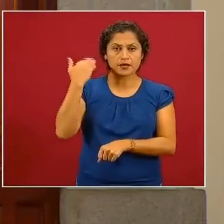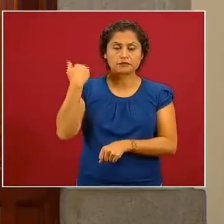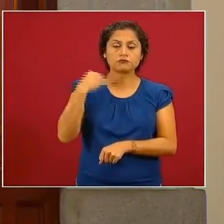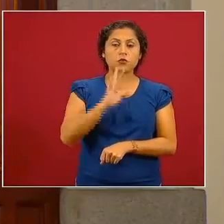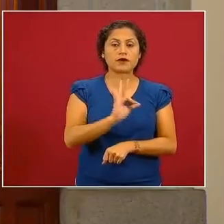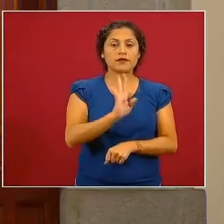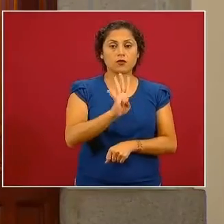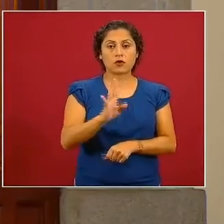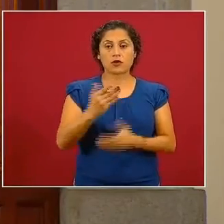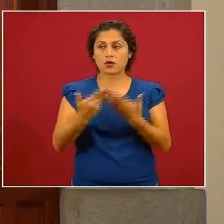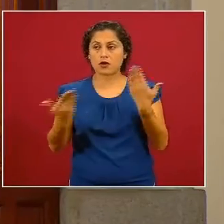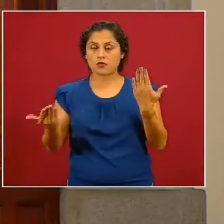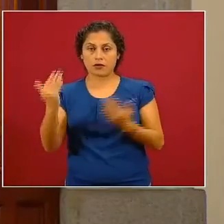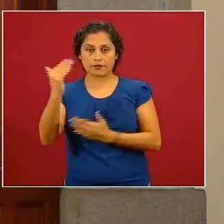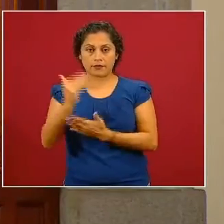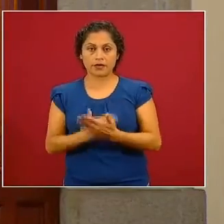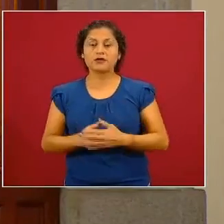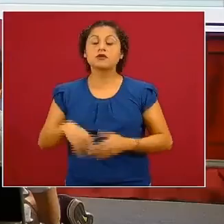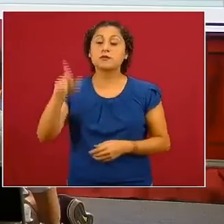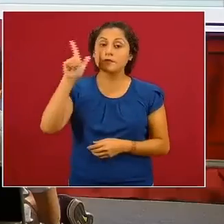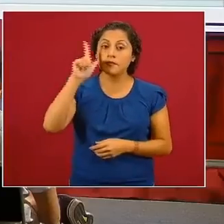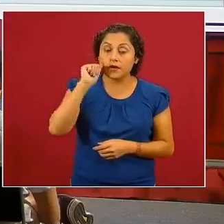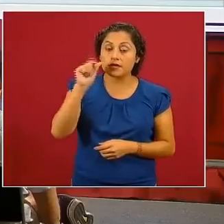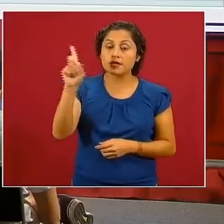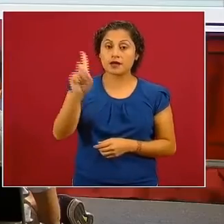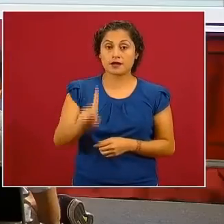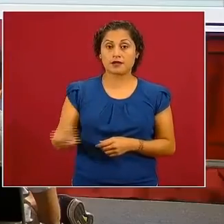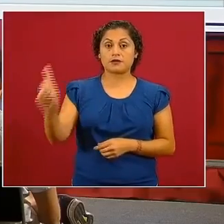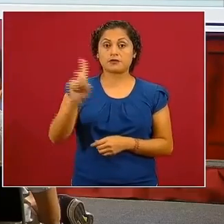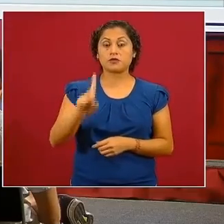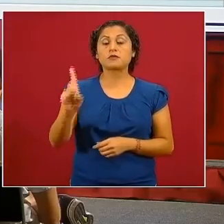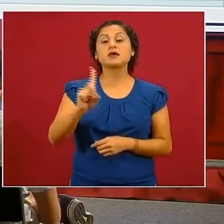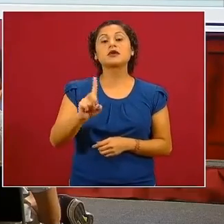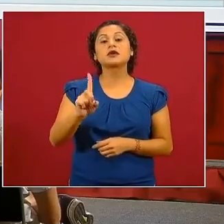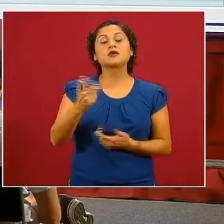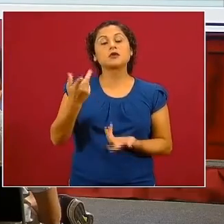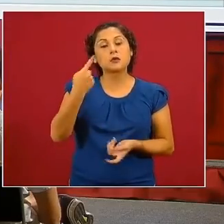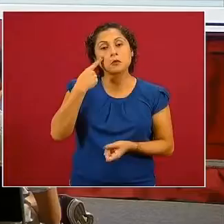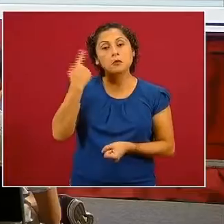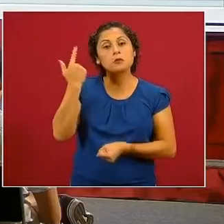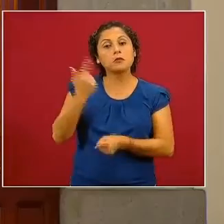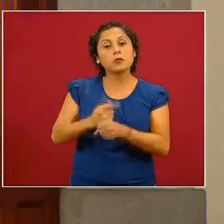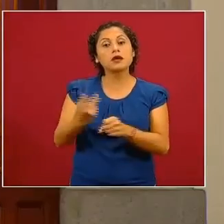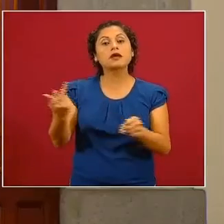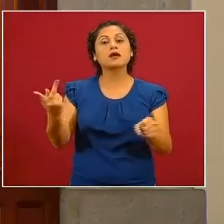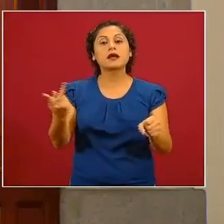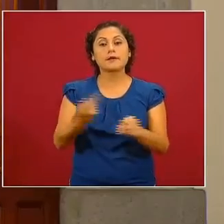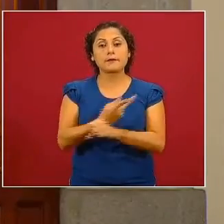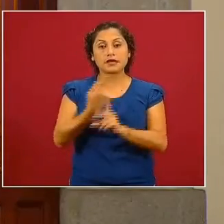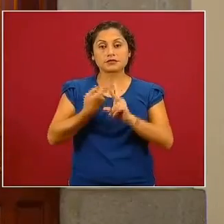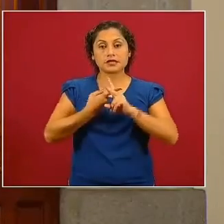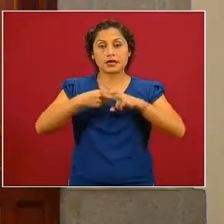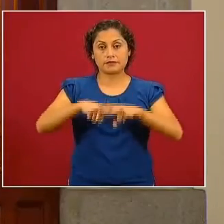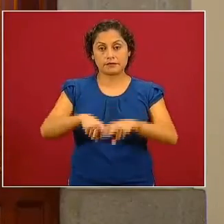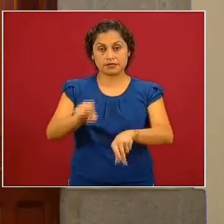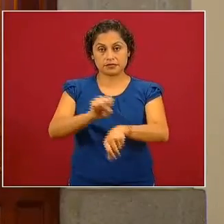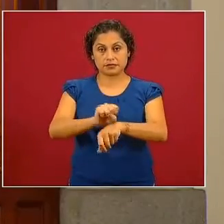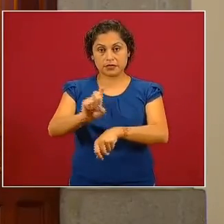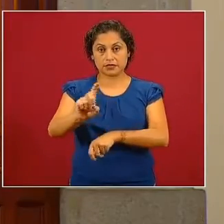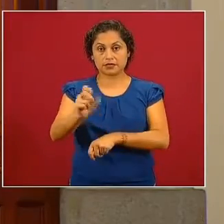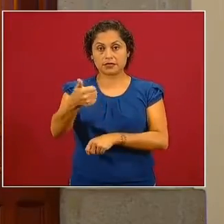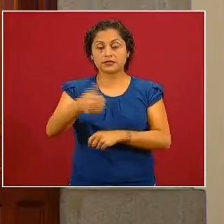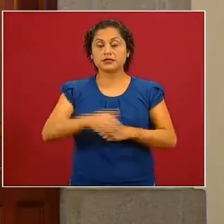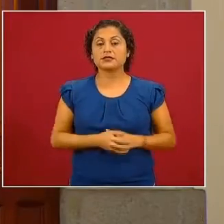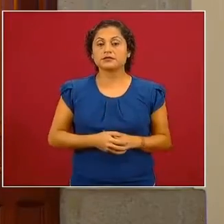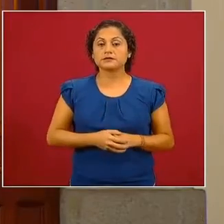44, y mañana domingo también estaremos viendo con qué porcentaje de positividad abrimos la 36.